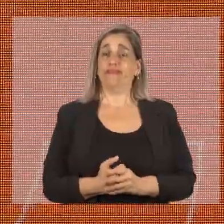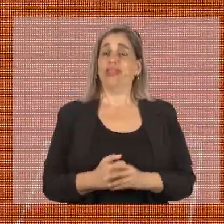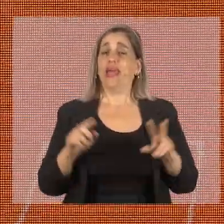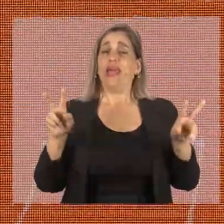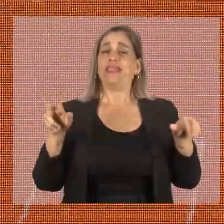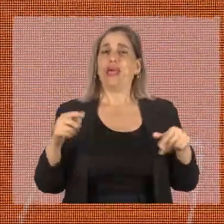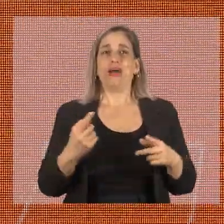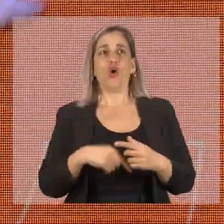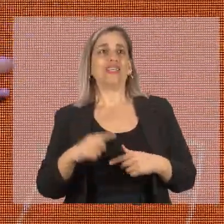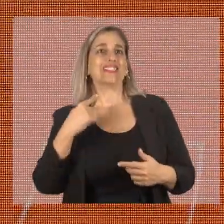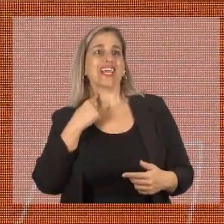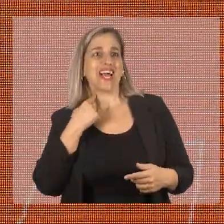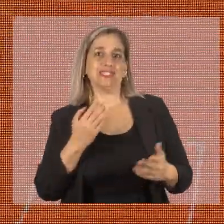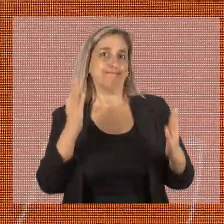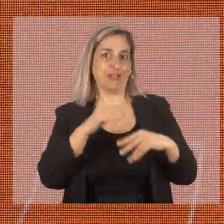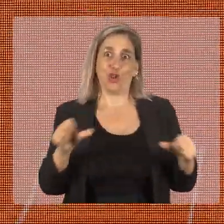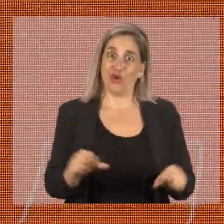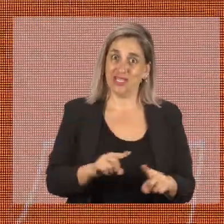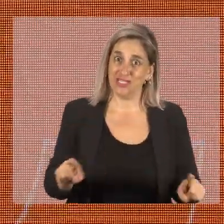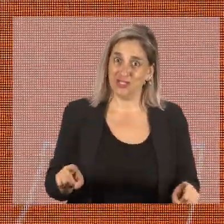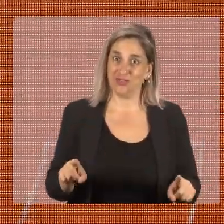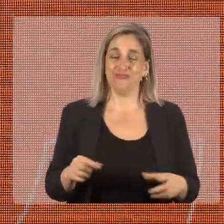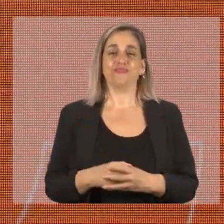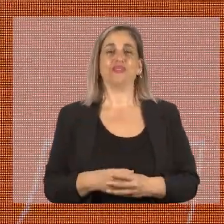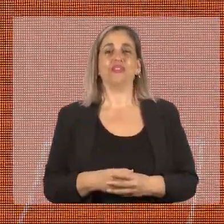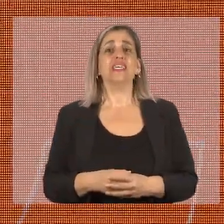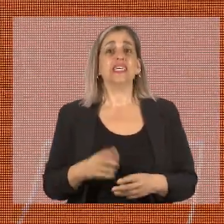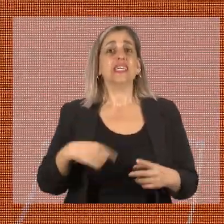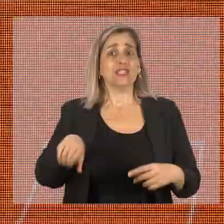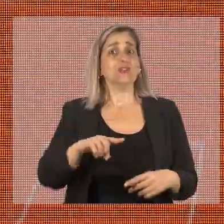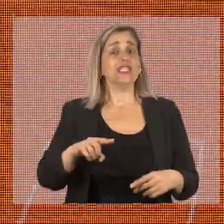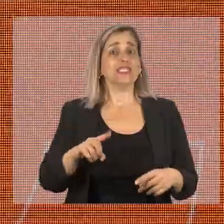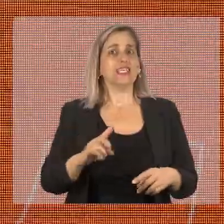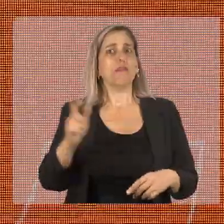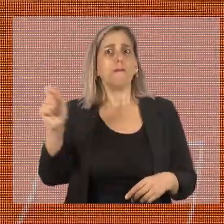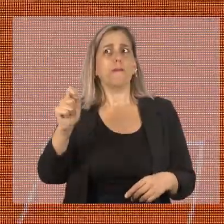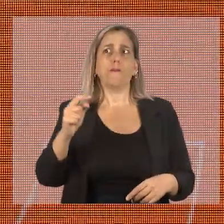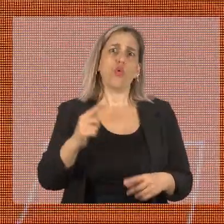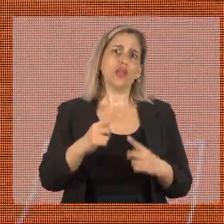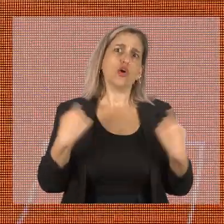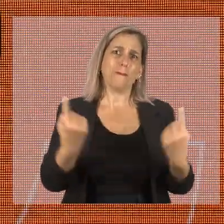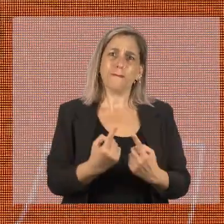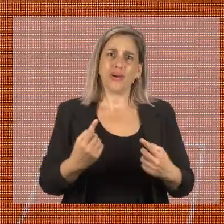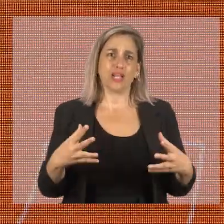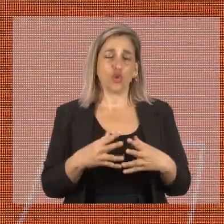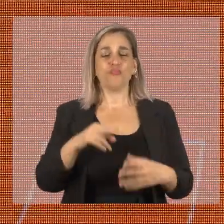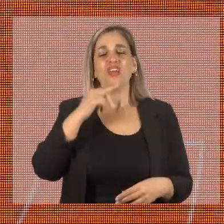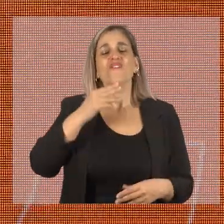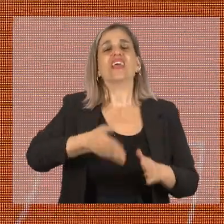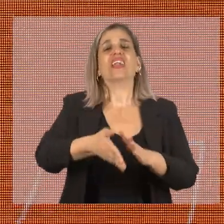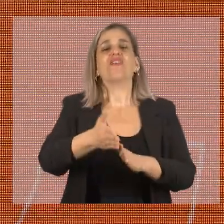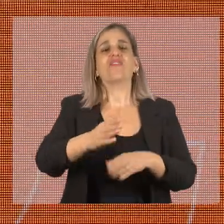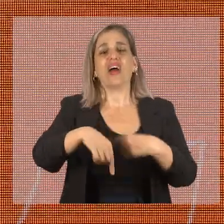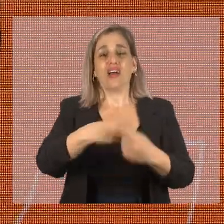El tema no es una regasificadora que no pasó. El tema es lo público en el centro. El viernes voy a